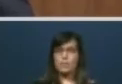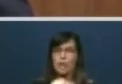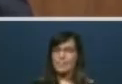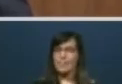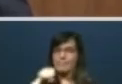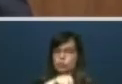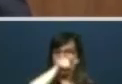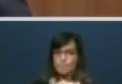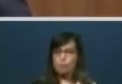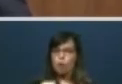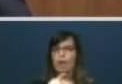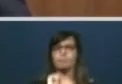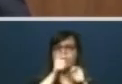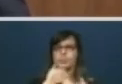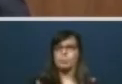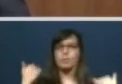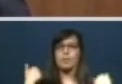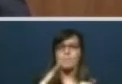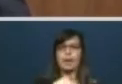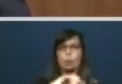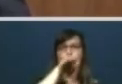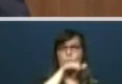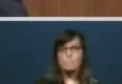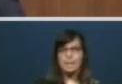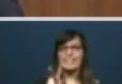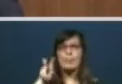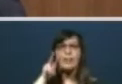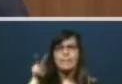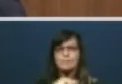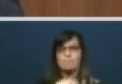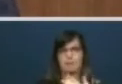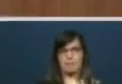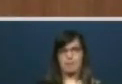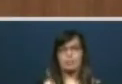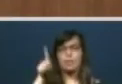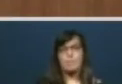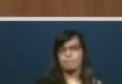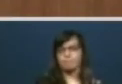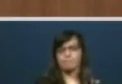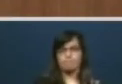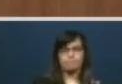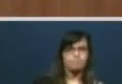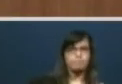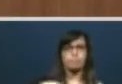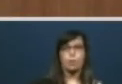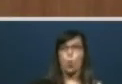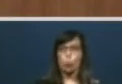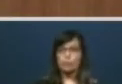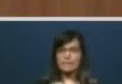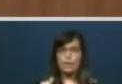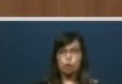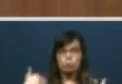la función de velar por el cumplimiento de las obligaciones de transparencia y exigirá a todos los altos cargos de la junta presentar